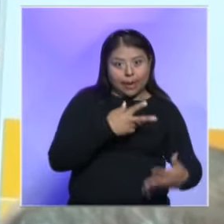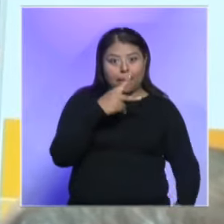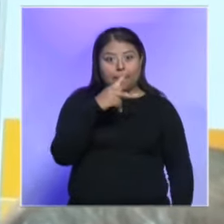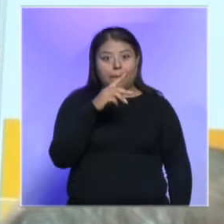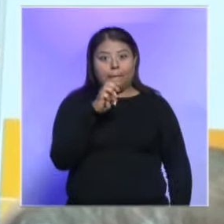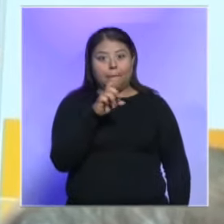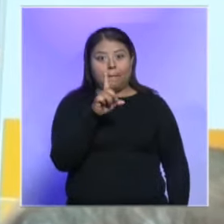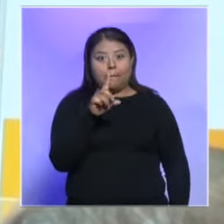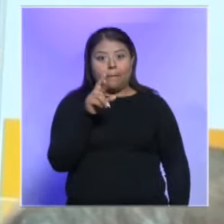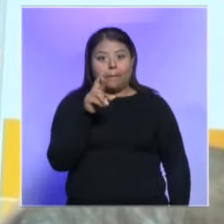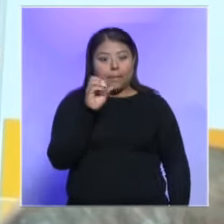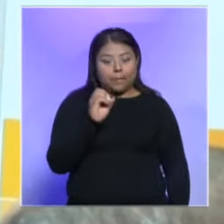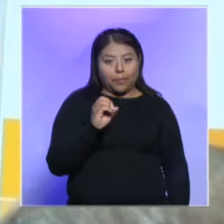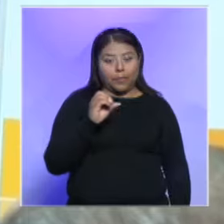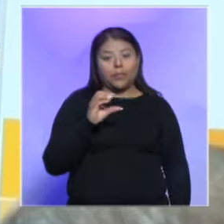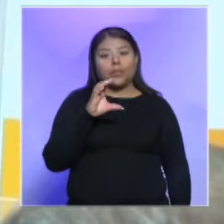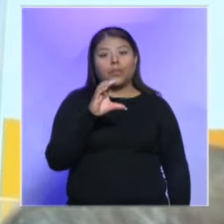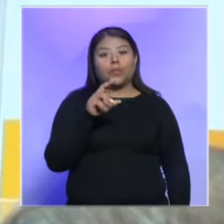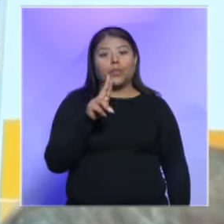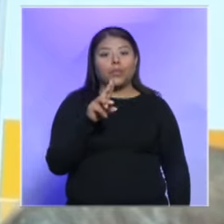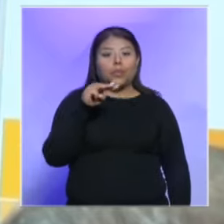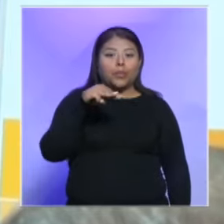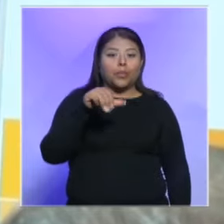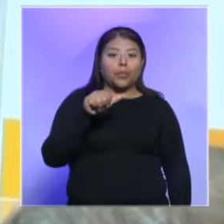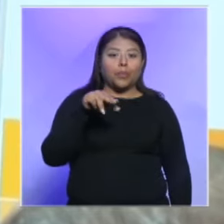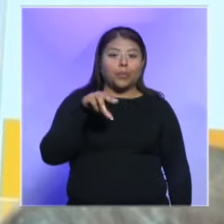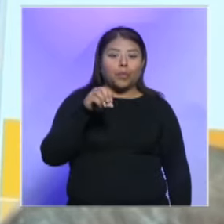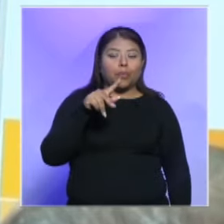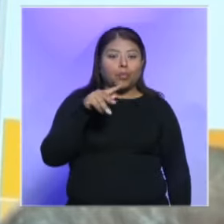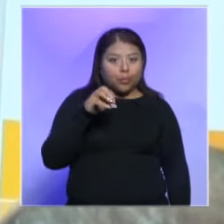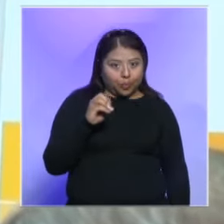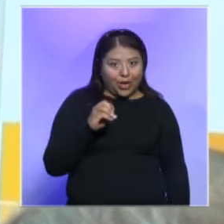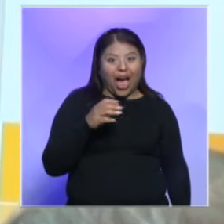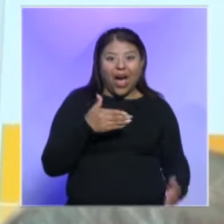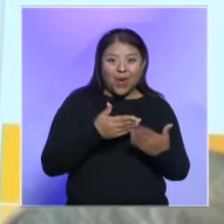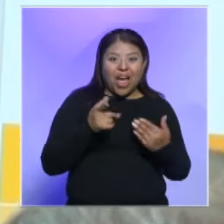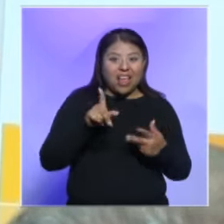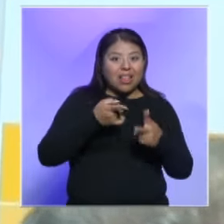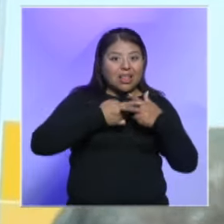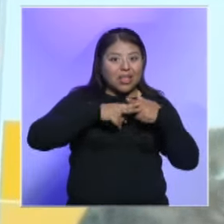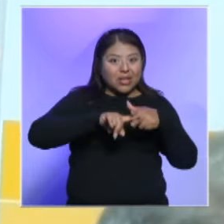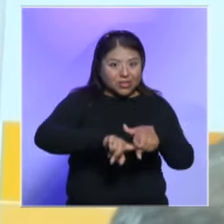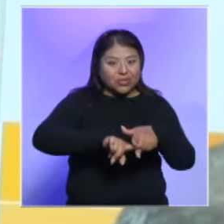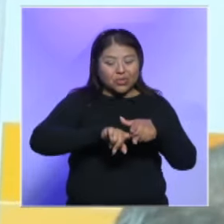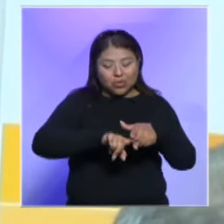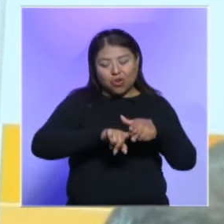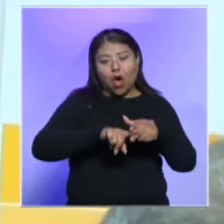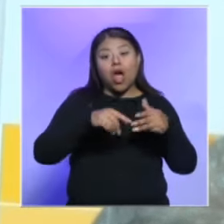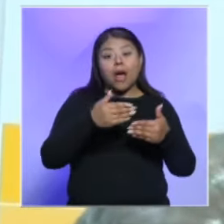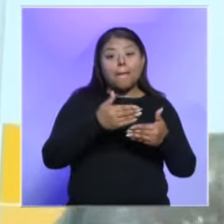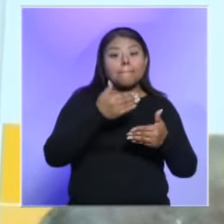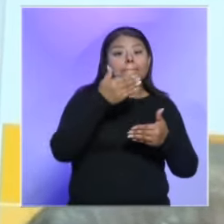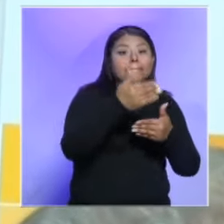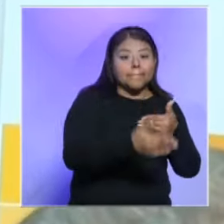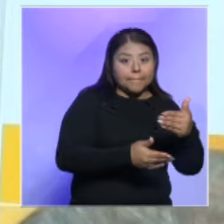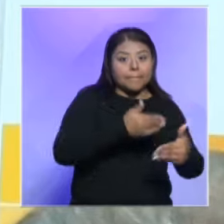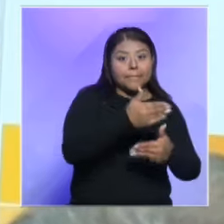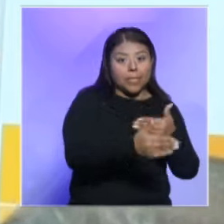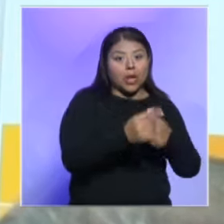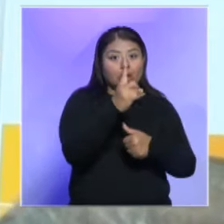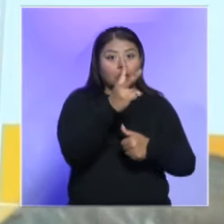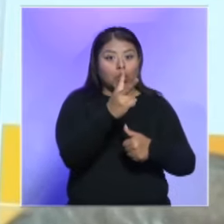iniciativa llamada Sin Dinero, No Hay Partidos, que ahora es ley. En 2018 intentó esta vía para el Senado,